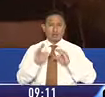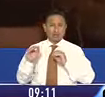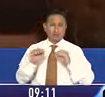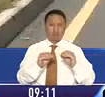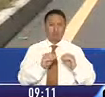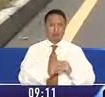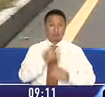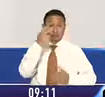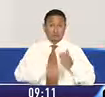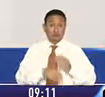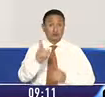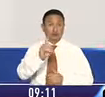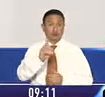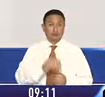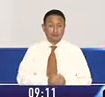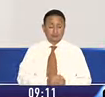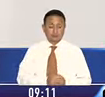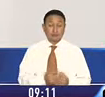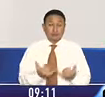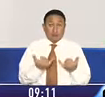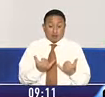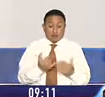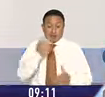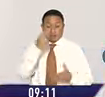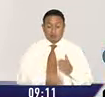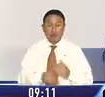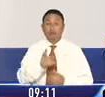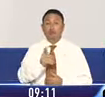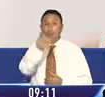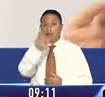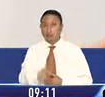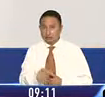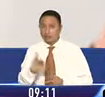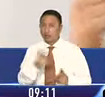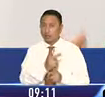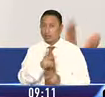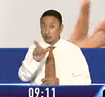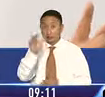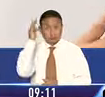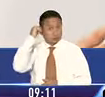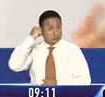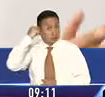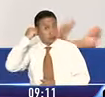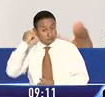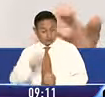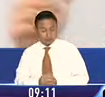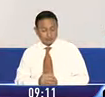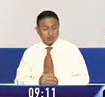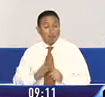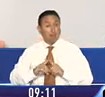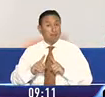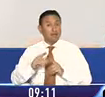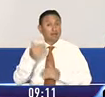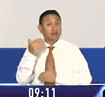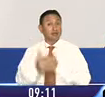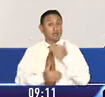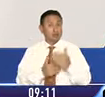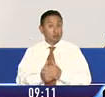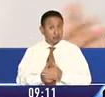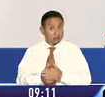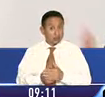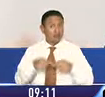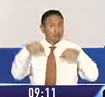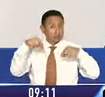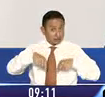no para sancionar. No sancionarles, sino llamarles la atención, pero posteriormente sí podría darse que en otra vía,